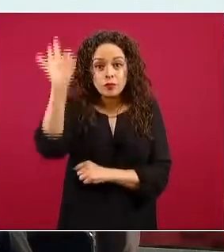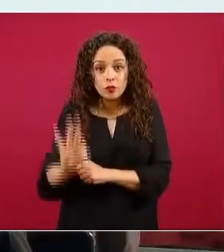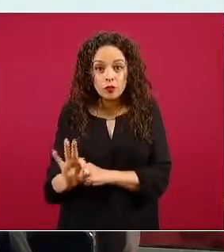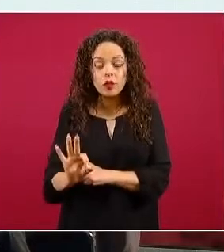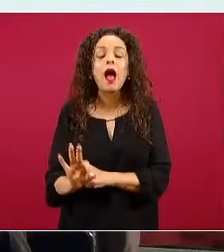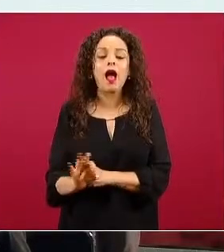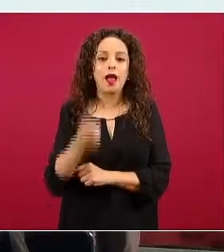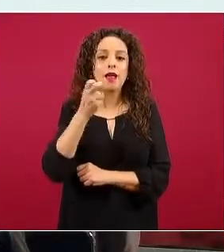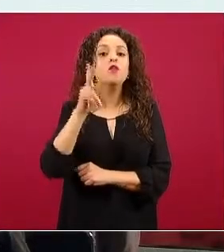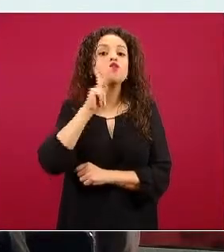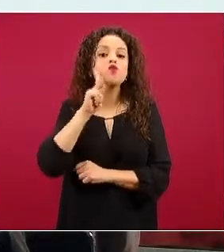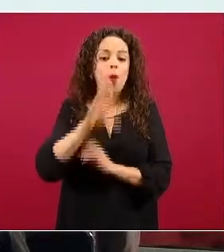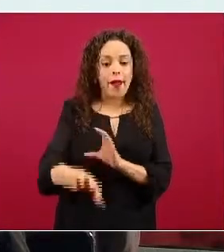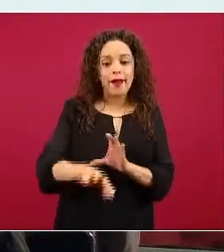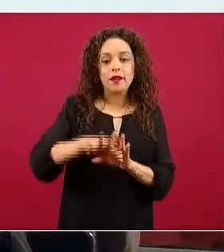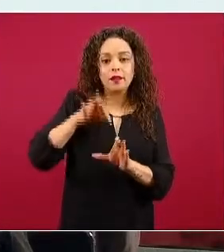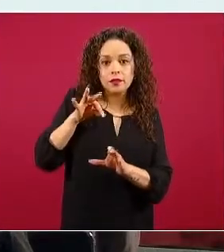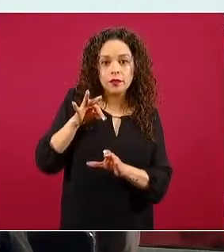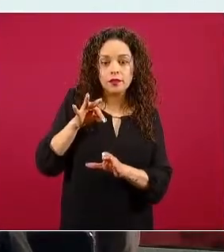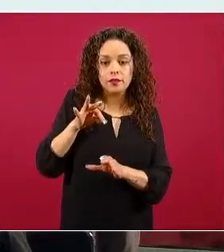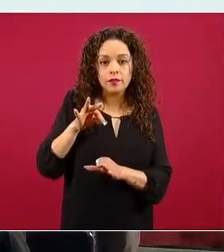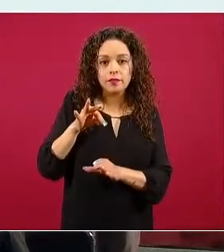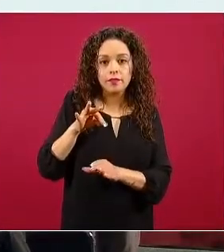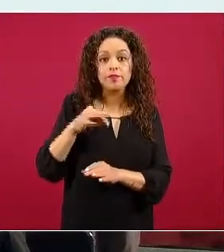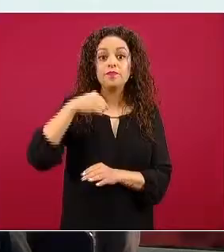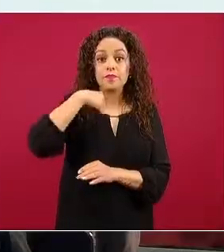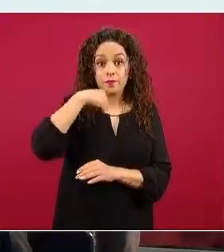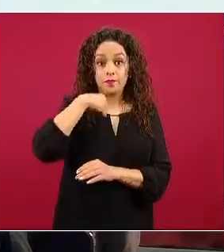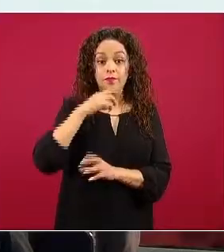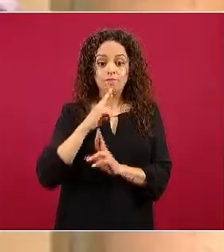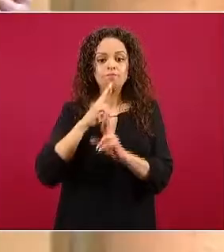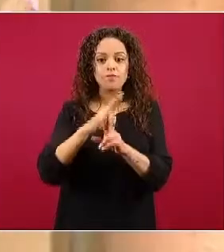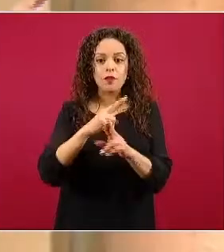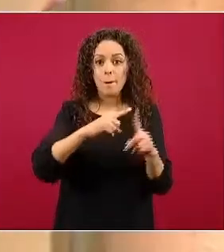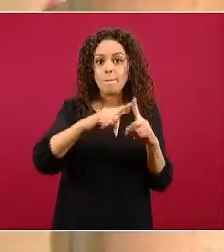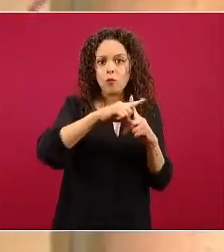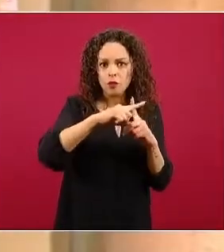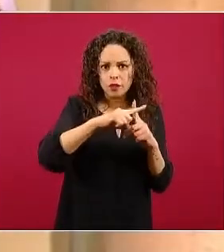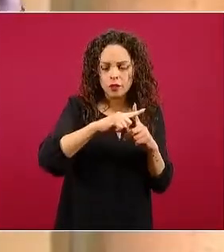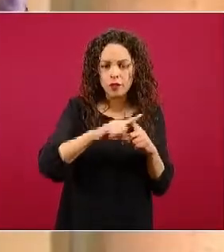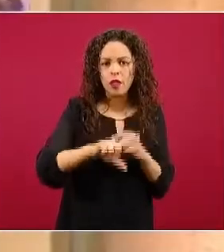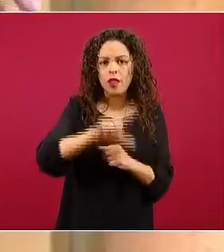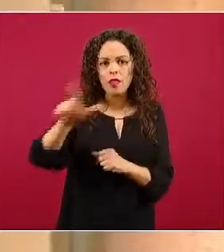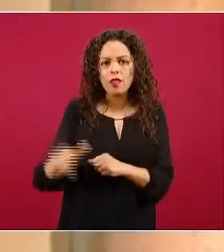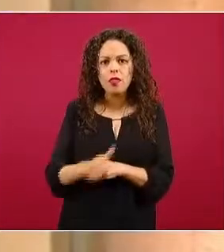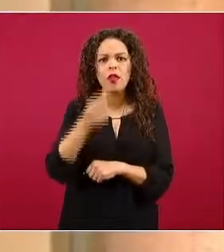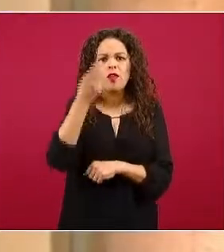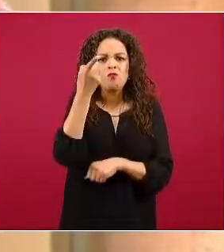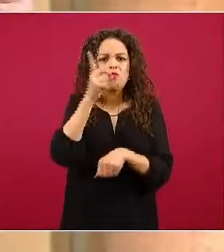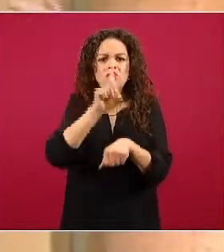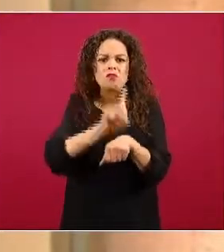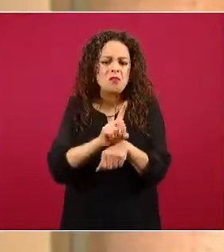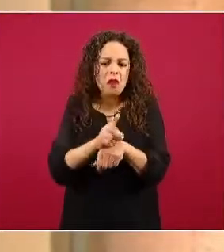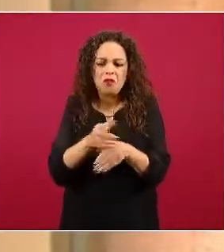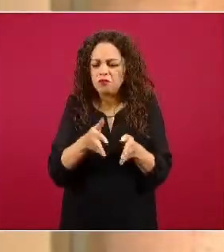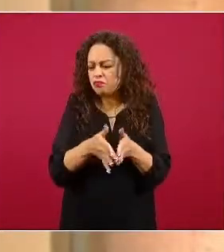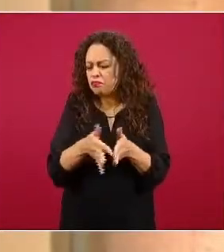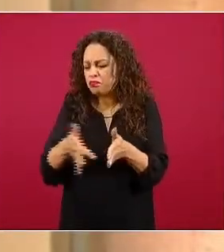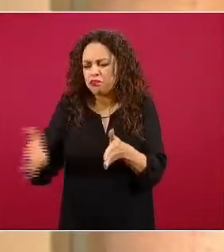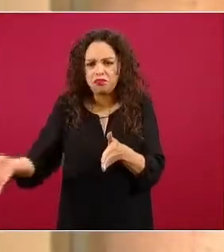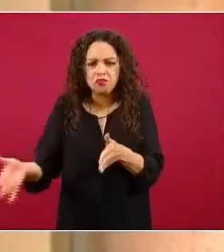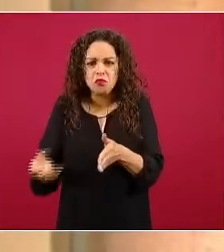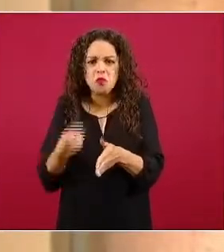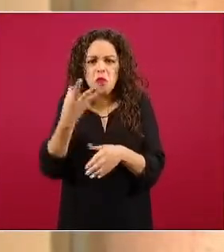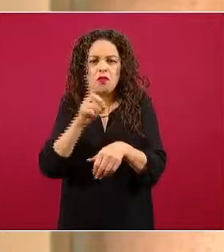positiva y unos días después mi esposa o alguno de mis hijos empezara con